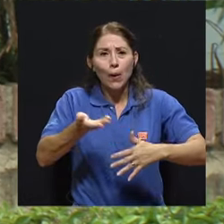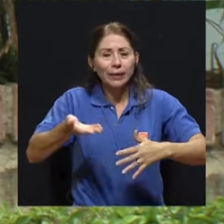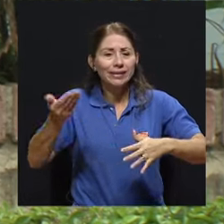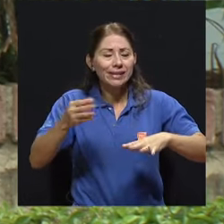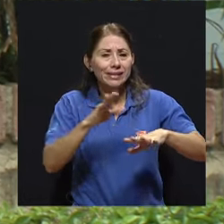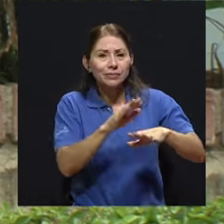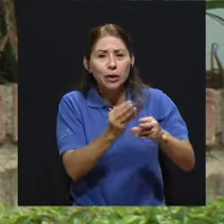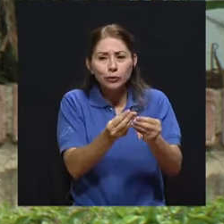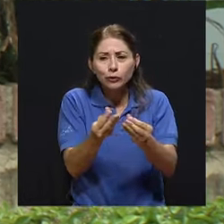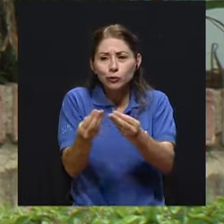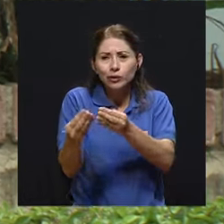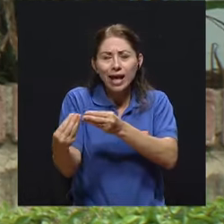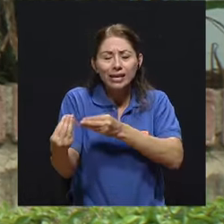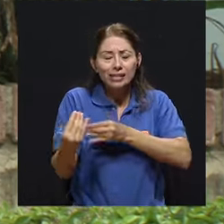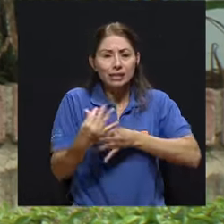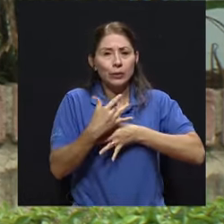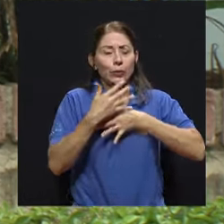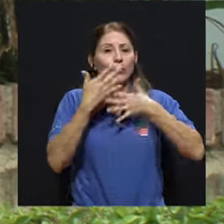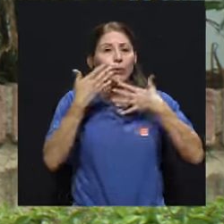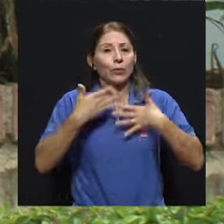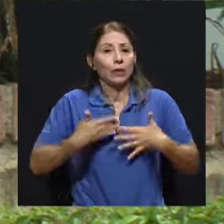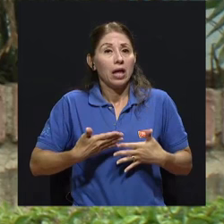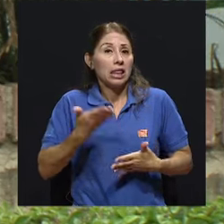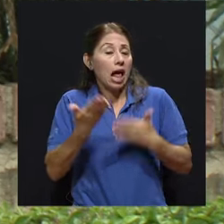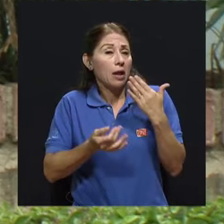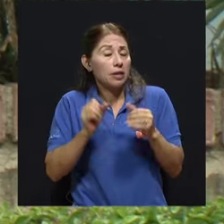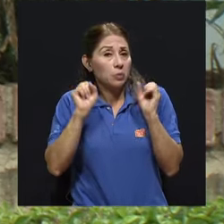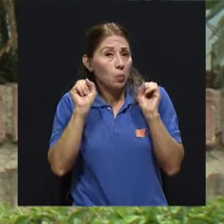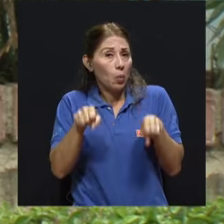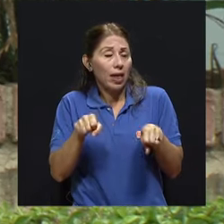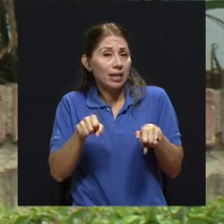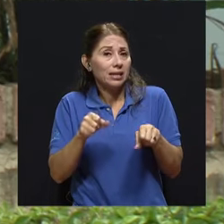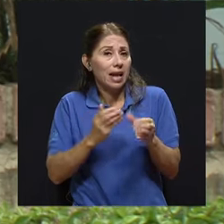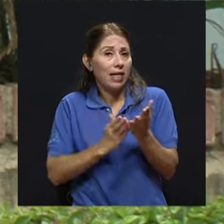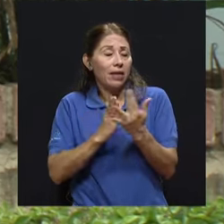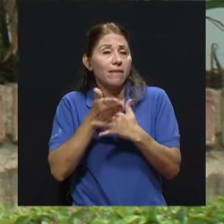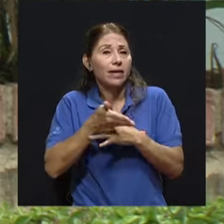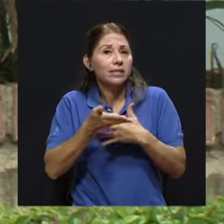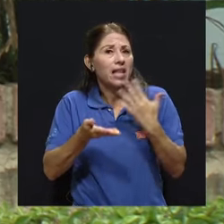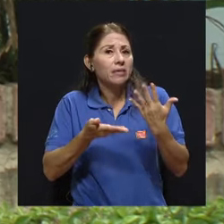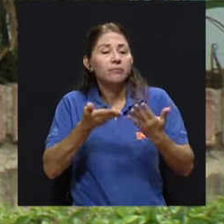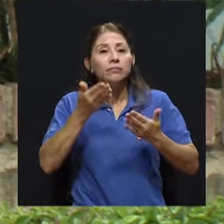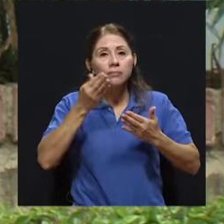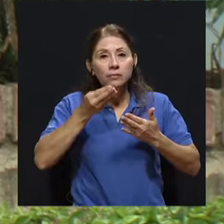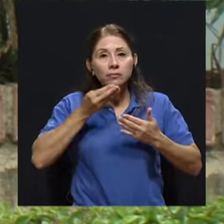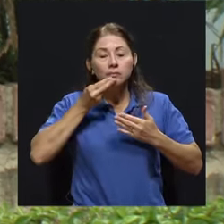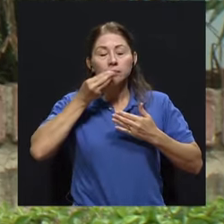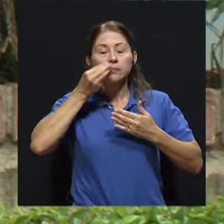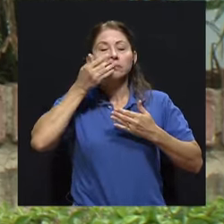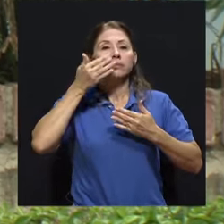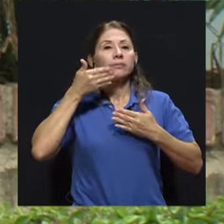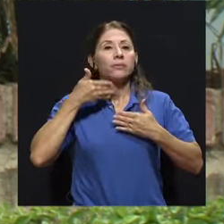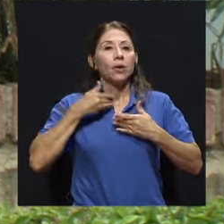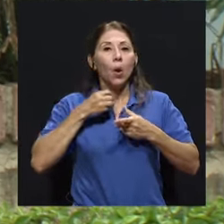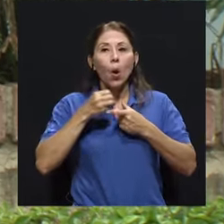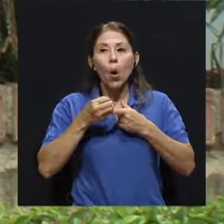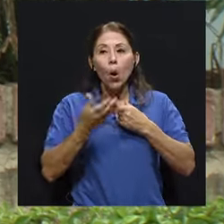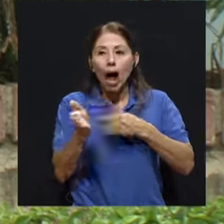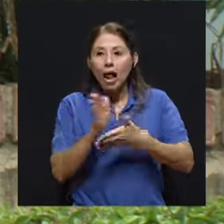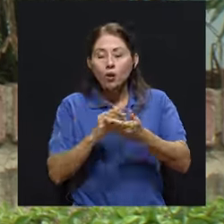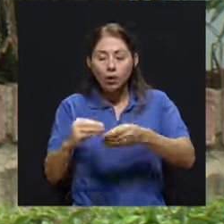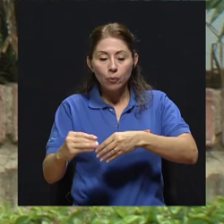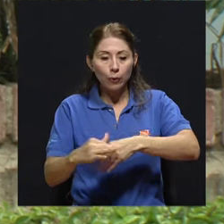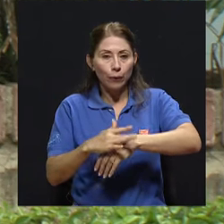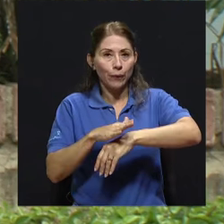que ingresan a nuestro organismo, ya sea porque las inhalamos, porque están puestas sobre la